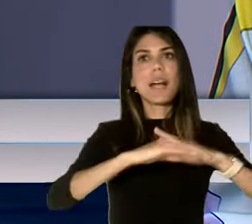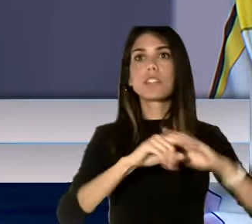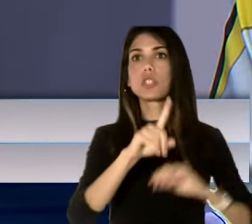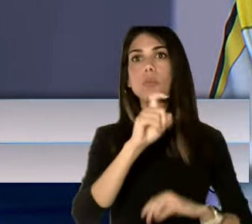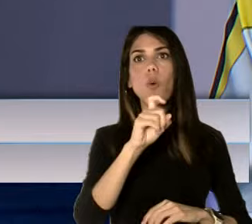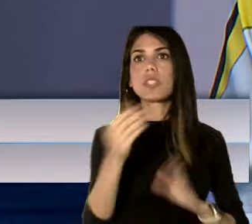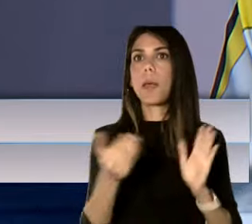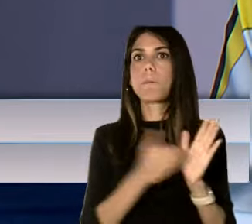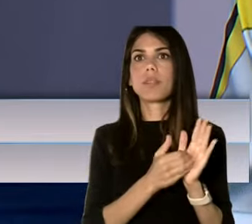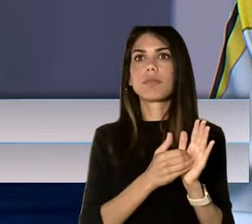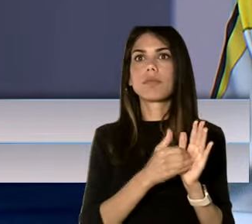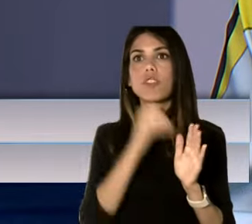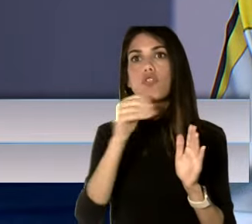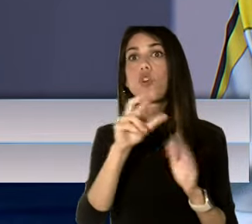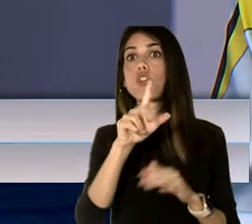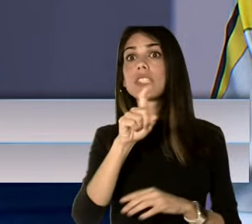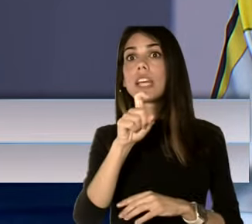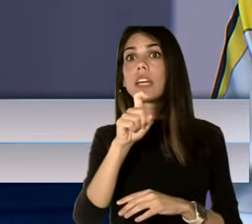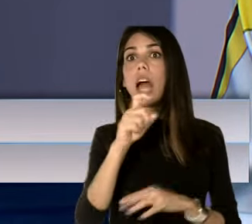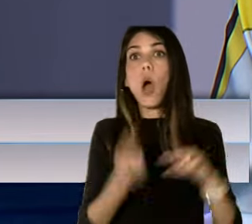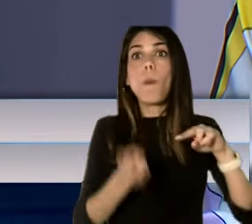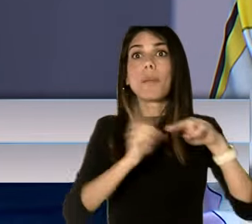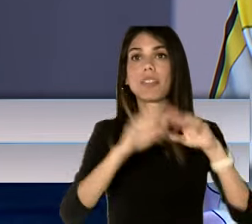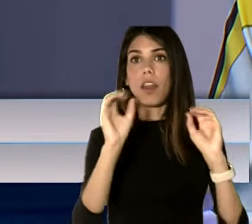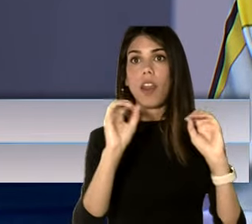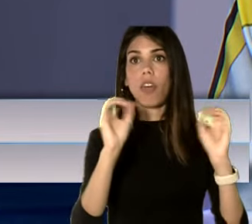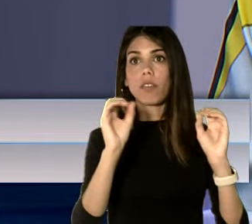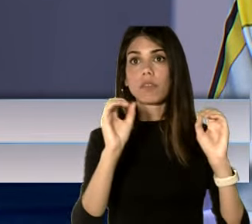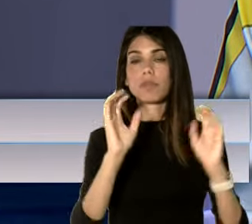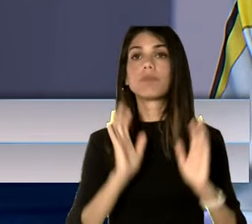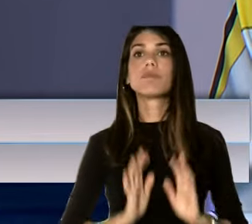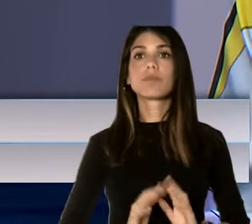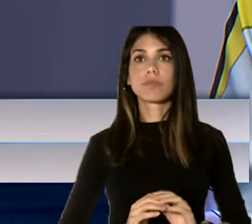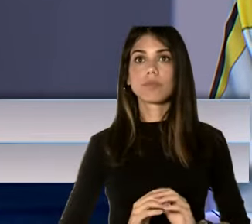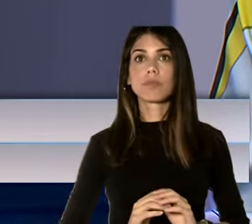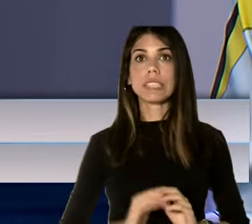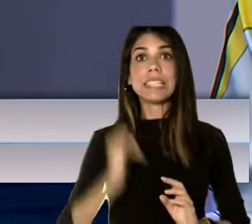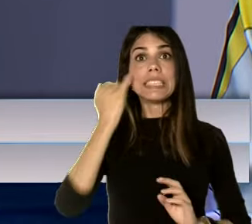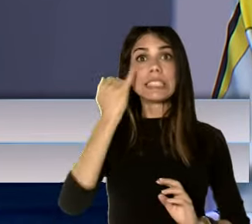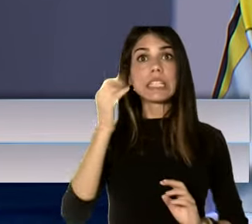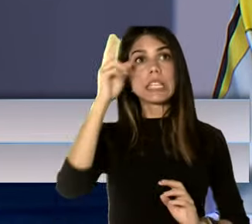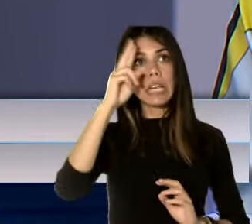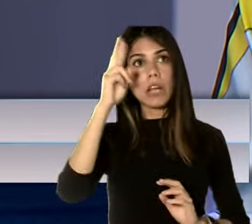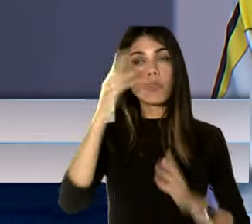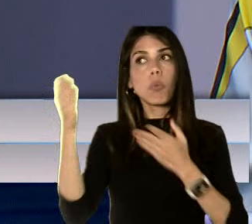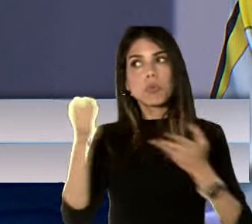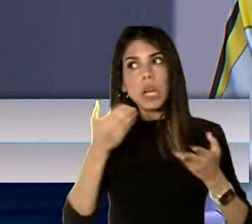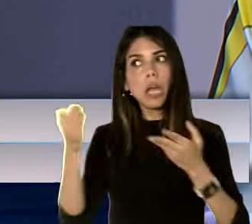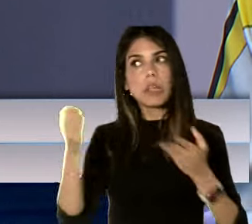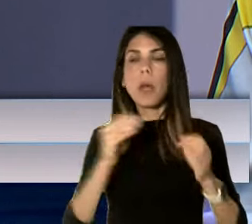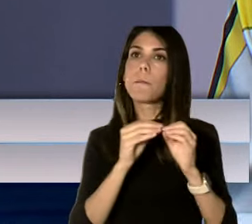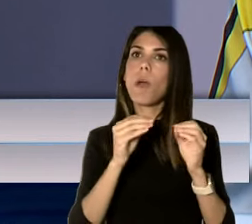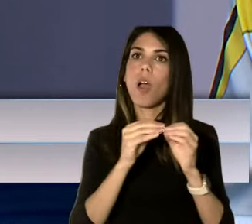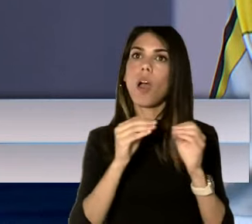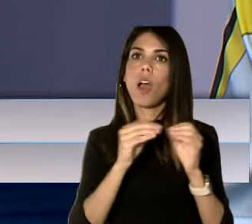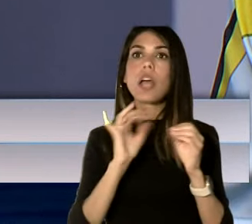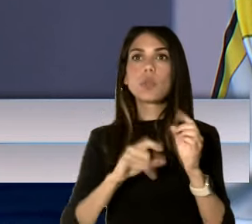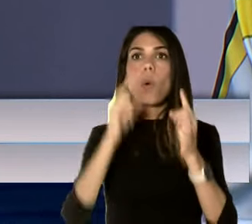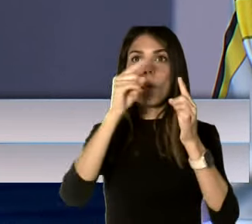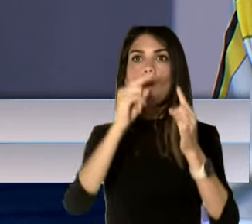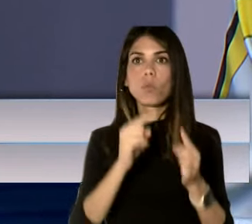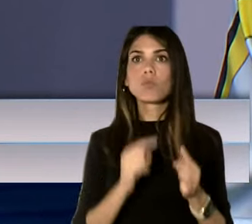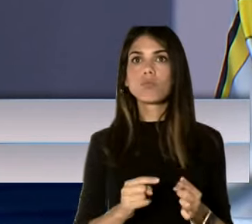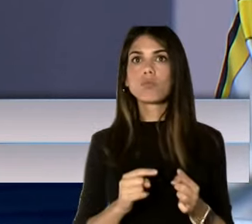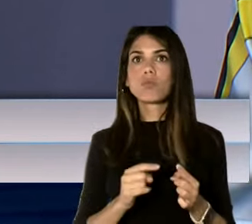pagar 150,000 y si es es una razón para para no tener inventario de Puerto Rico que es una de las de los puntos que trae el